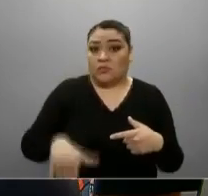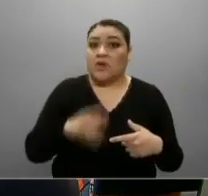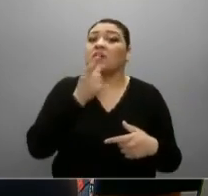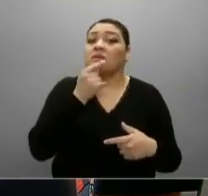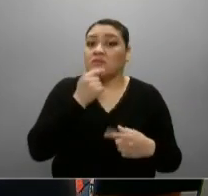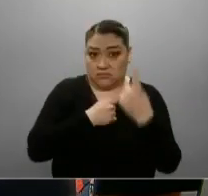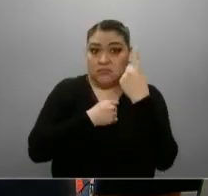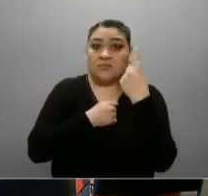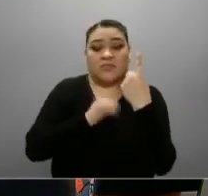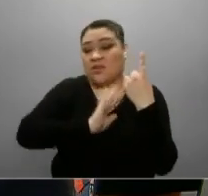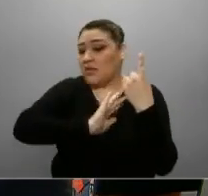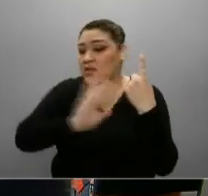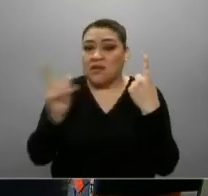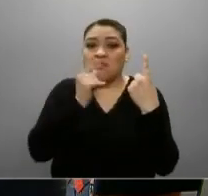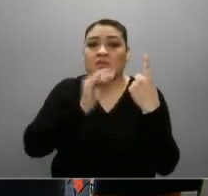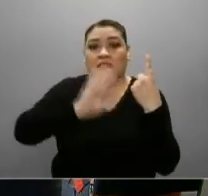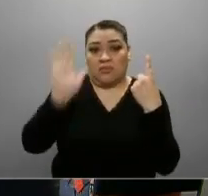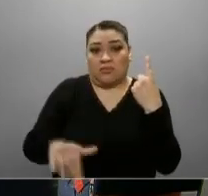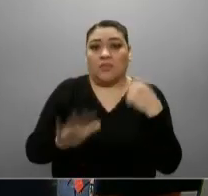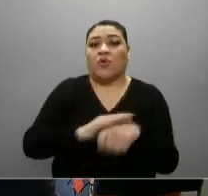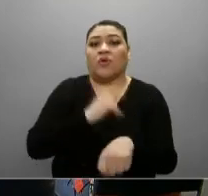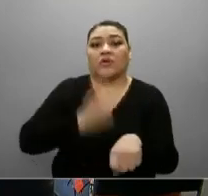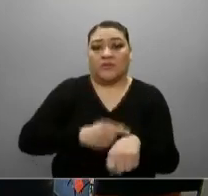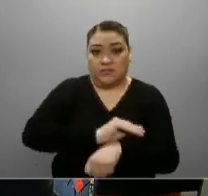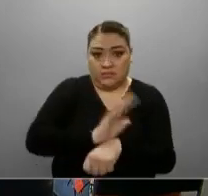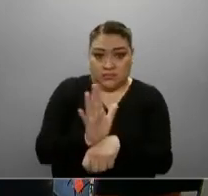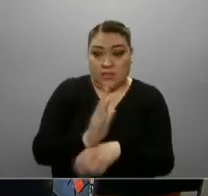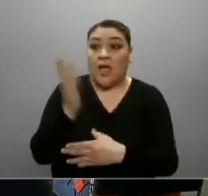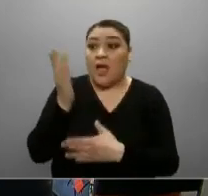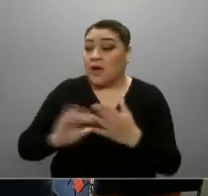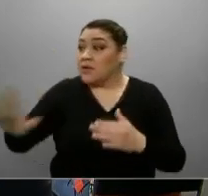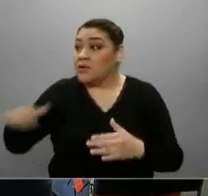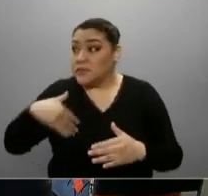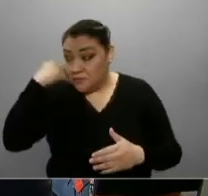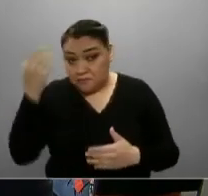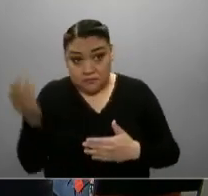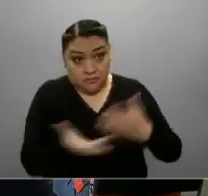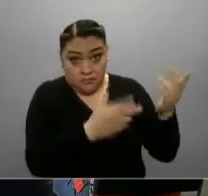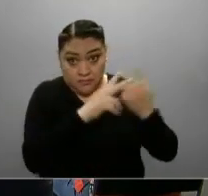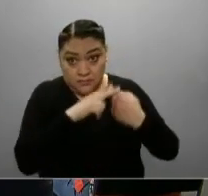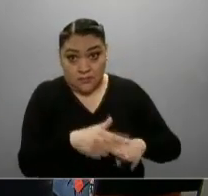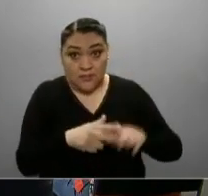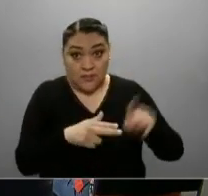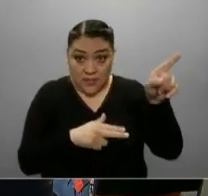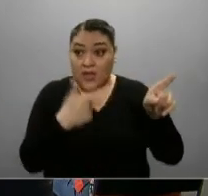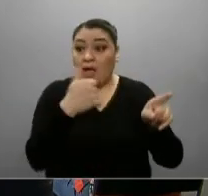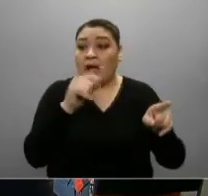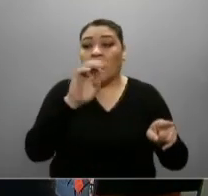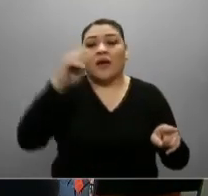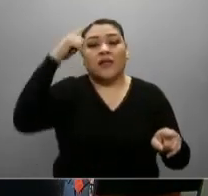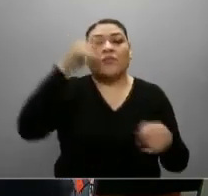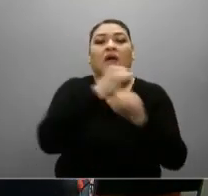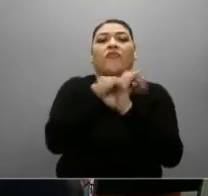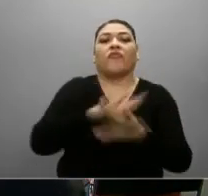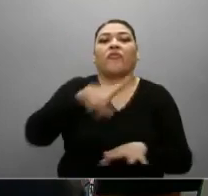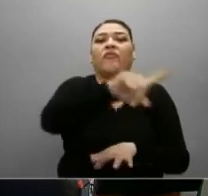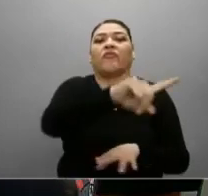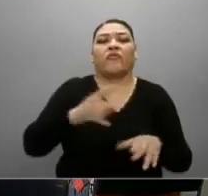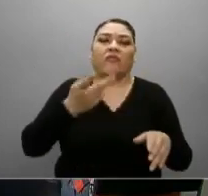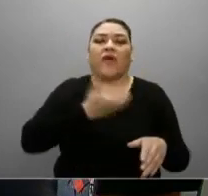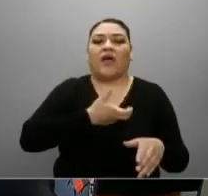policía en México por COVID-19. ¿Qué te parece si vamos de una vez con Hugo López-Gatell a la conferencia de prensa desde